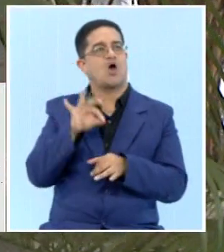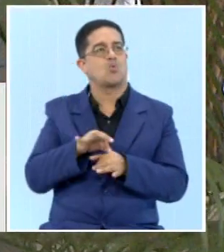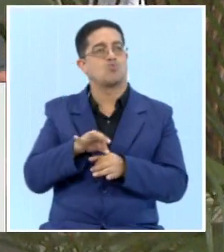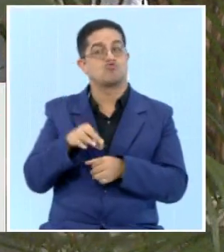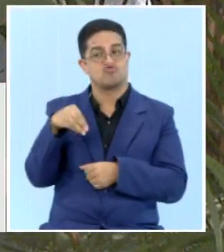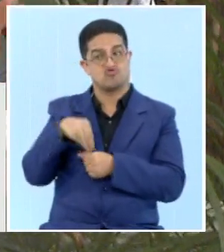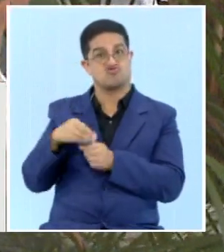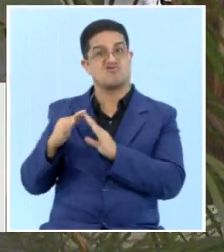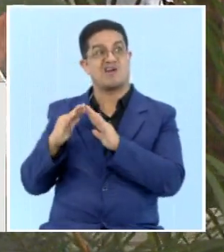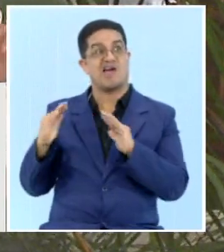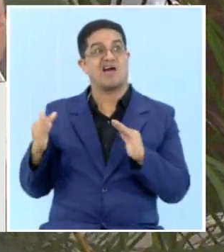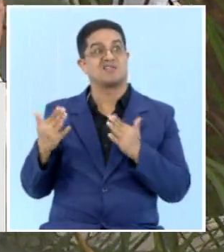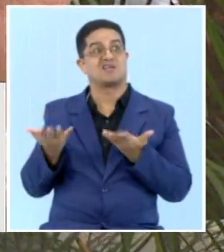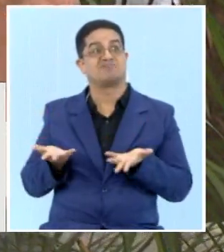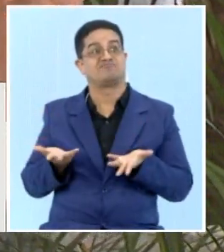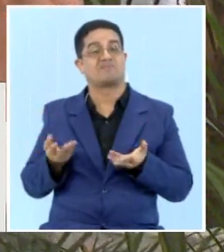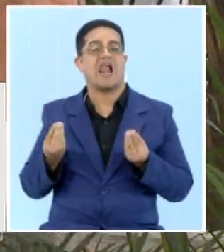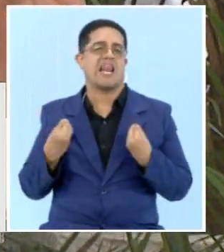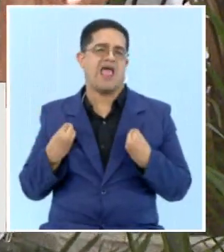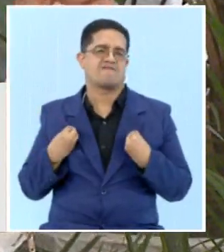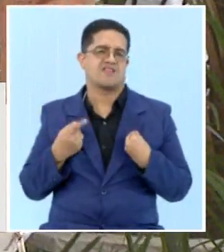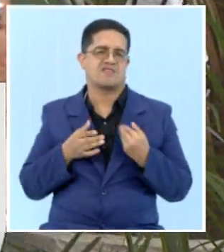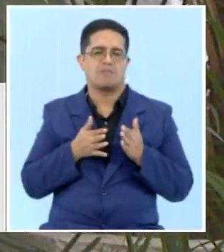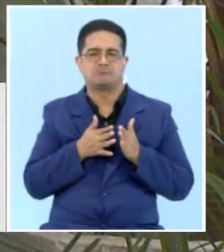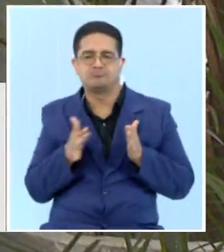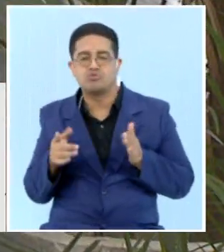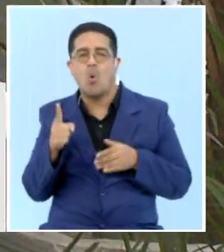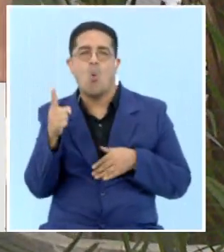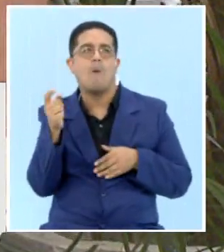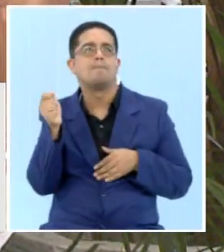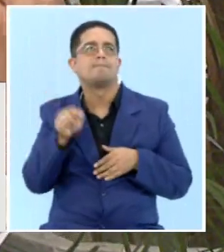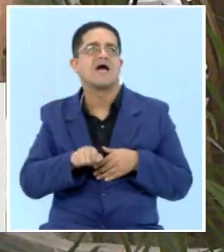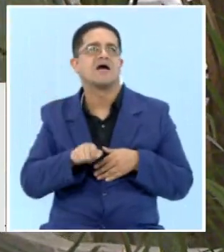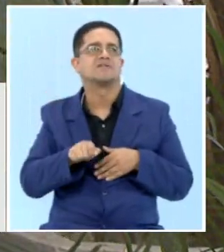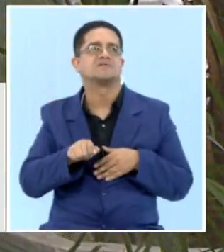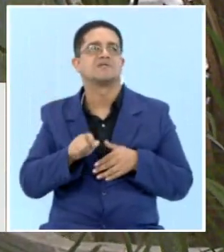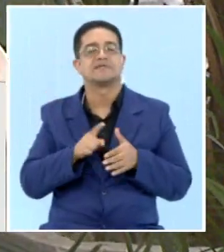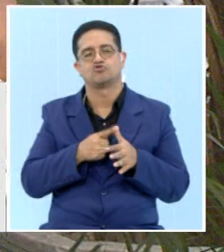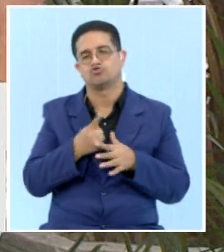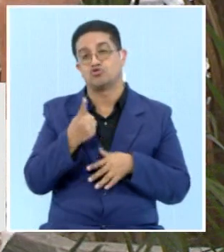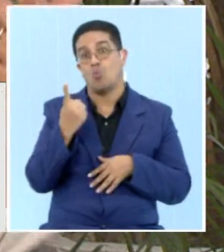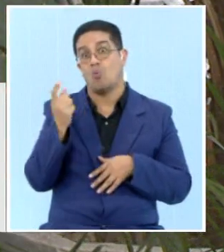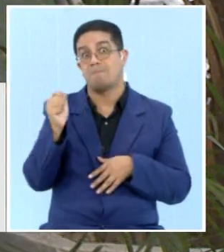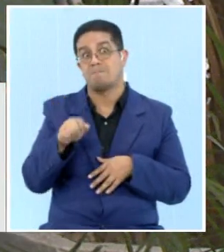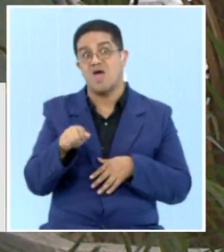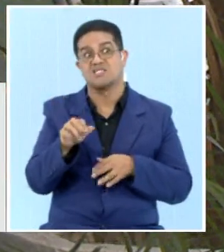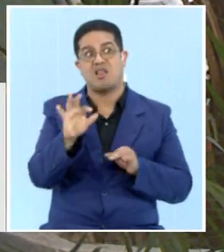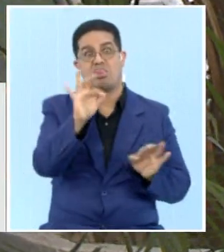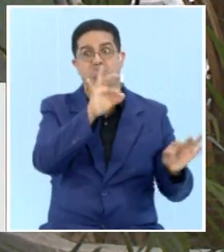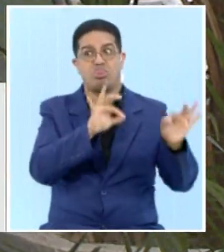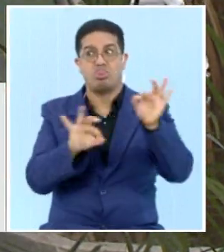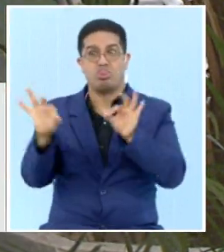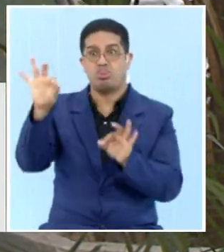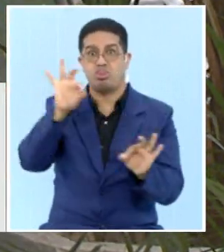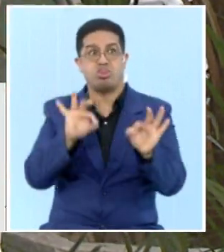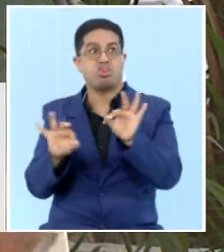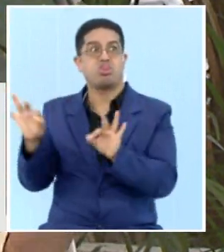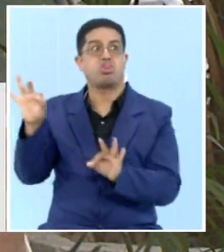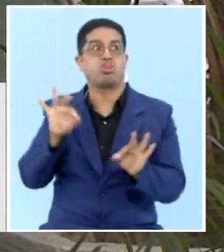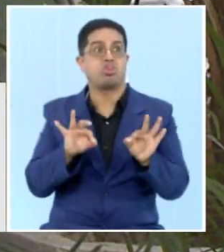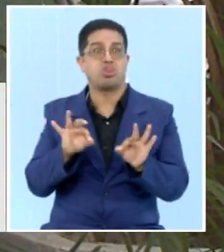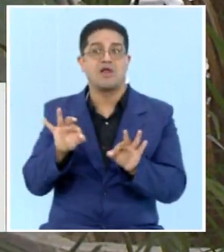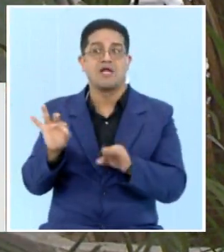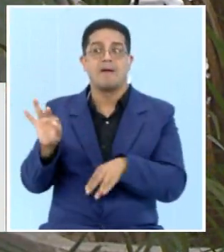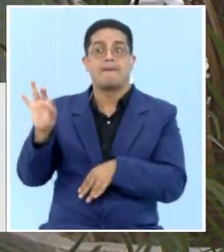casa generalmente la vida media es un mes. Entonces vamos a tener el mes circulando alrededor de nuestro hogar ese zancudo, y si